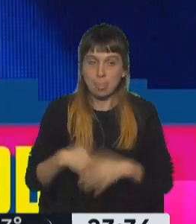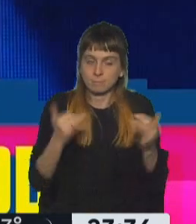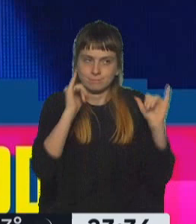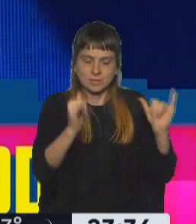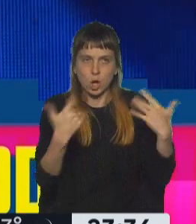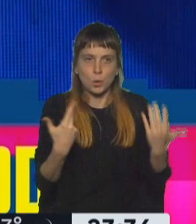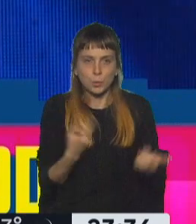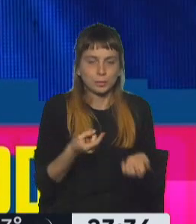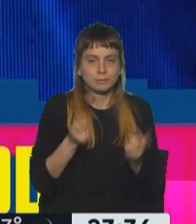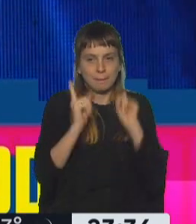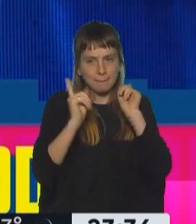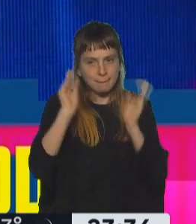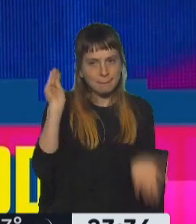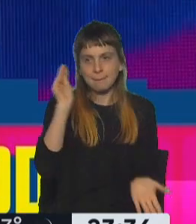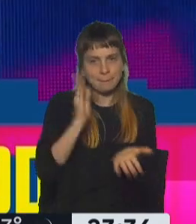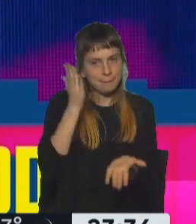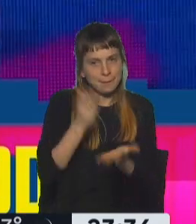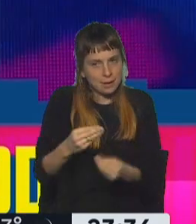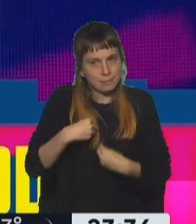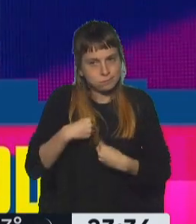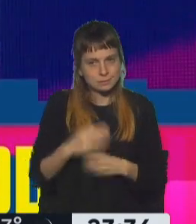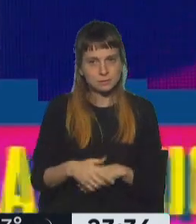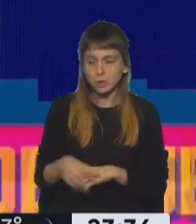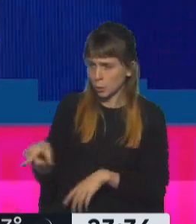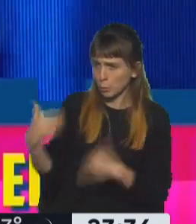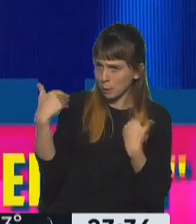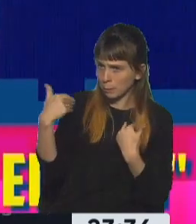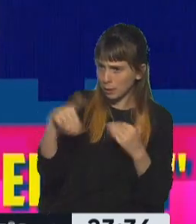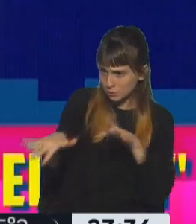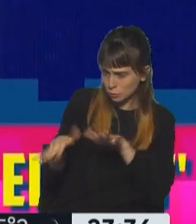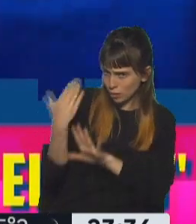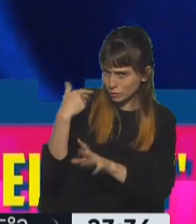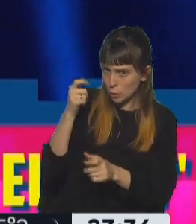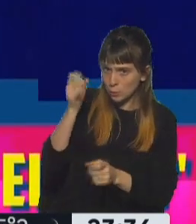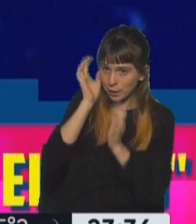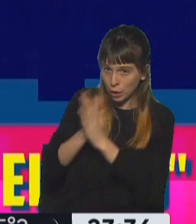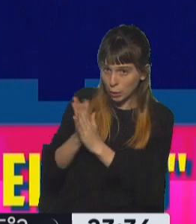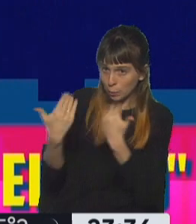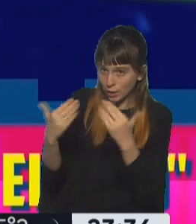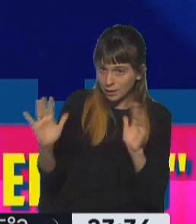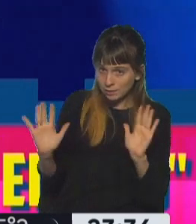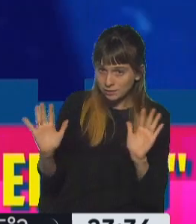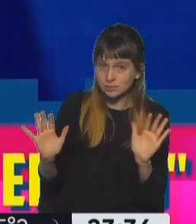Una pregunta difícil, ¿sos? ¿Sos capaz de perdonar eso también? Sí, claro. ¿Lo perdonás a...?